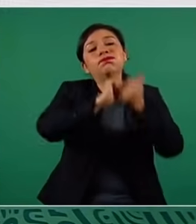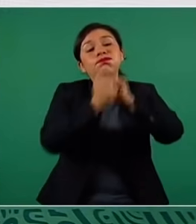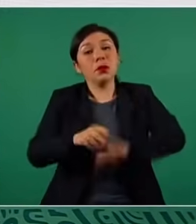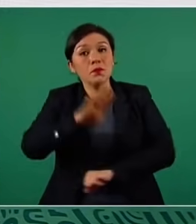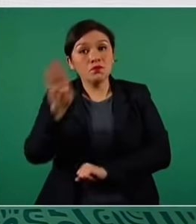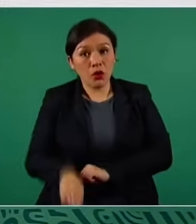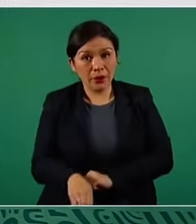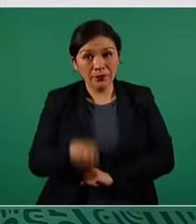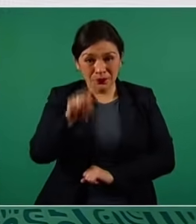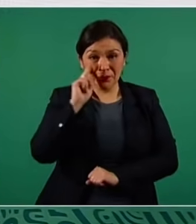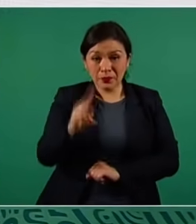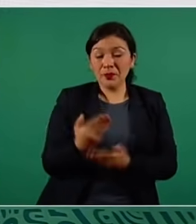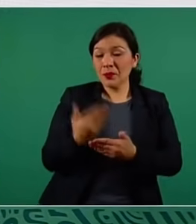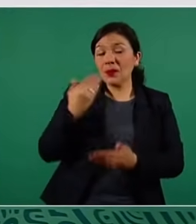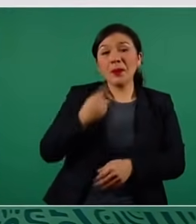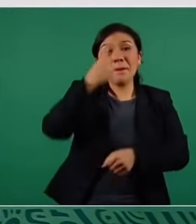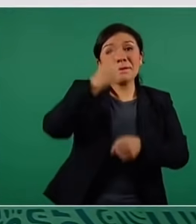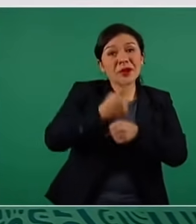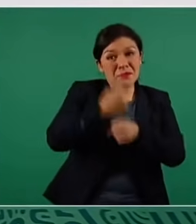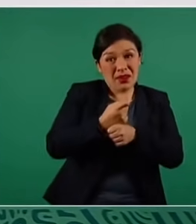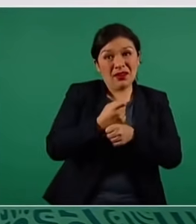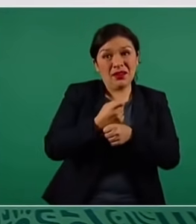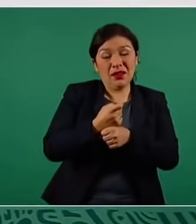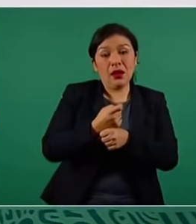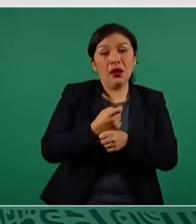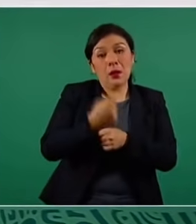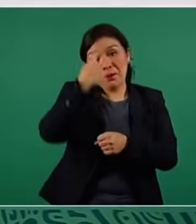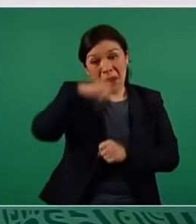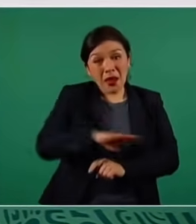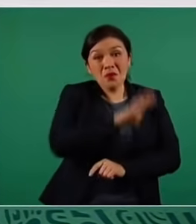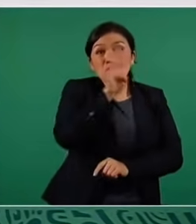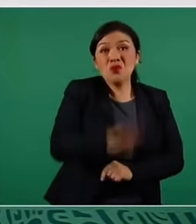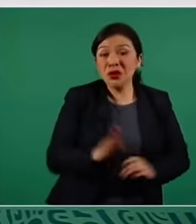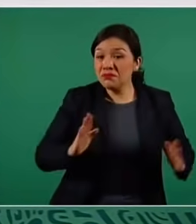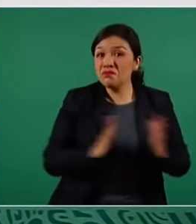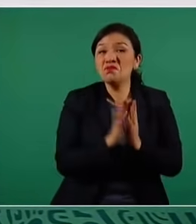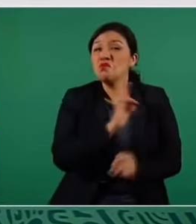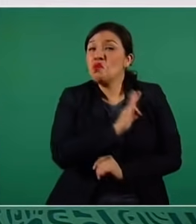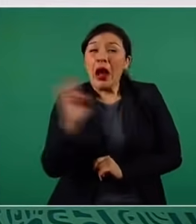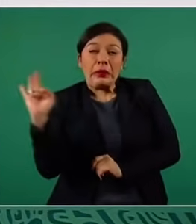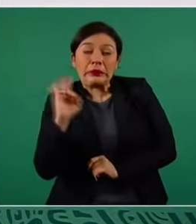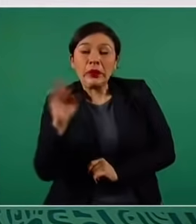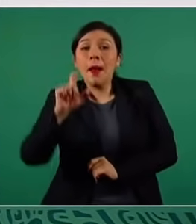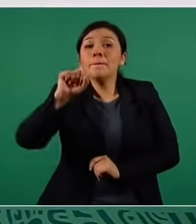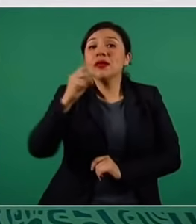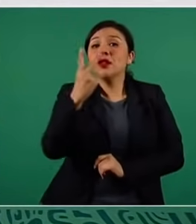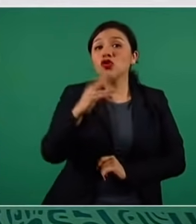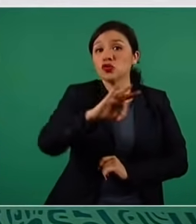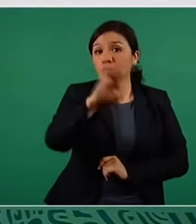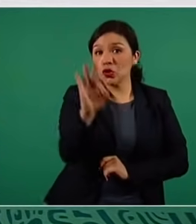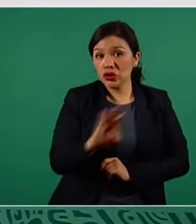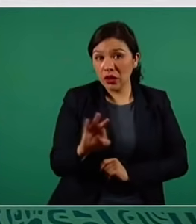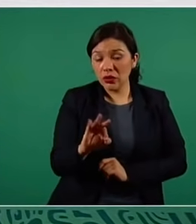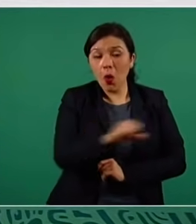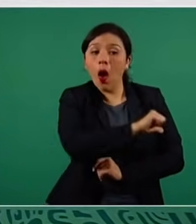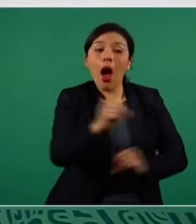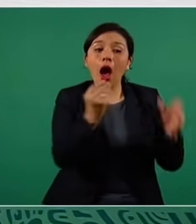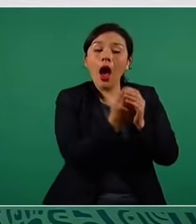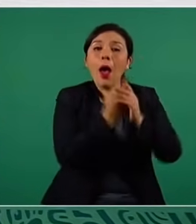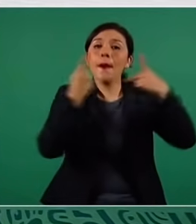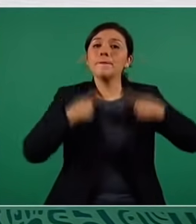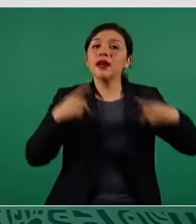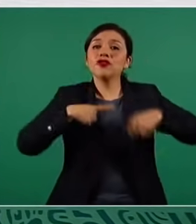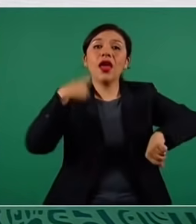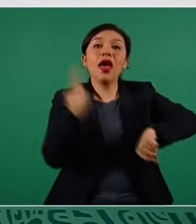punto máximo de la primera ola la probabilidad era de 22% para las personas que padecen covif